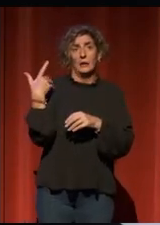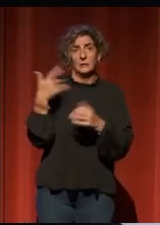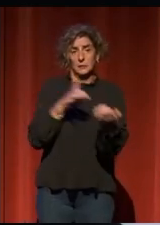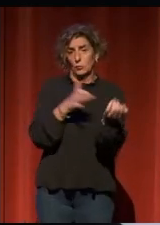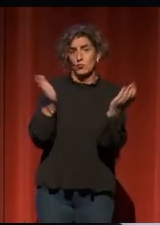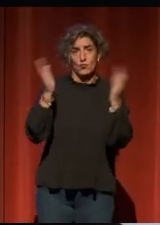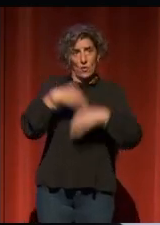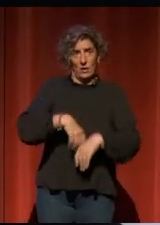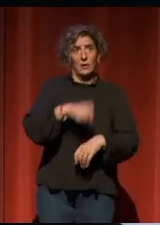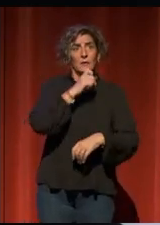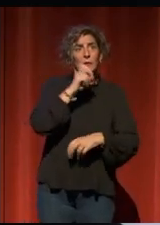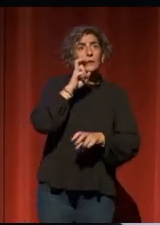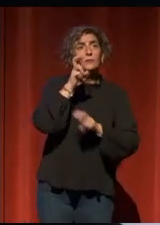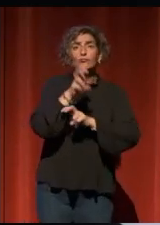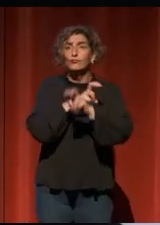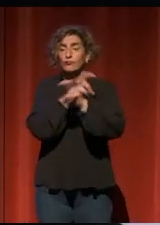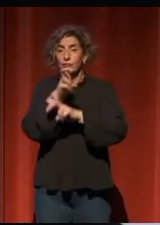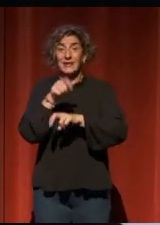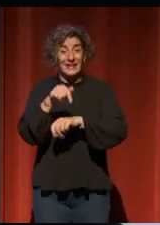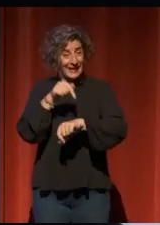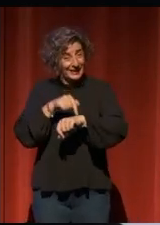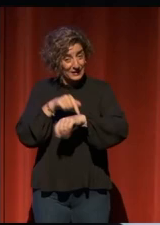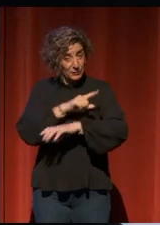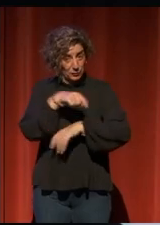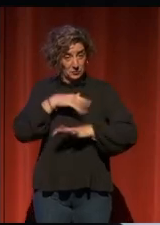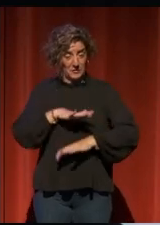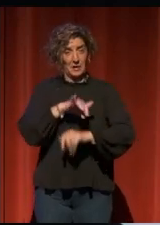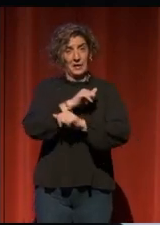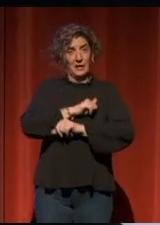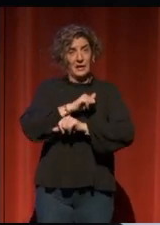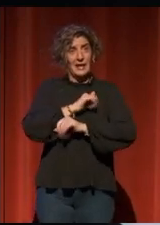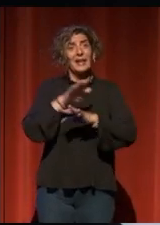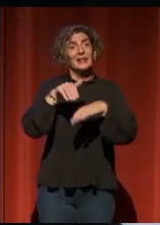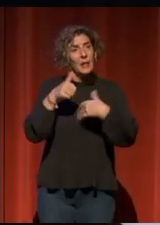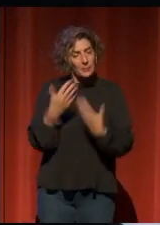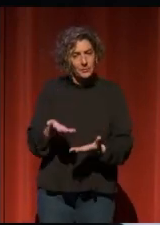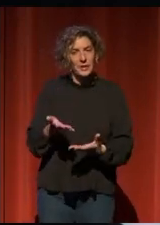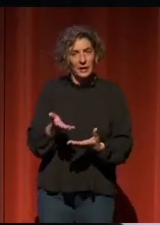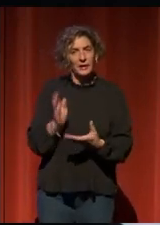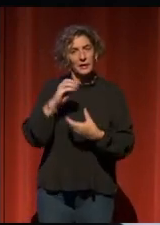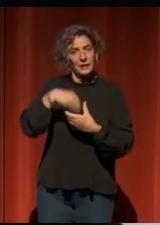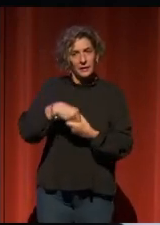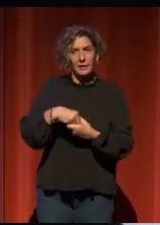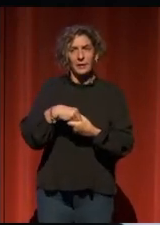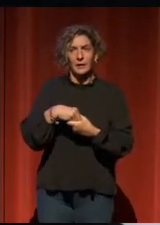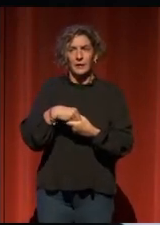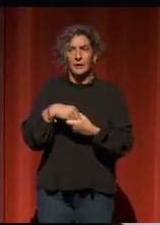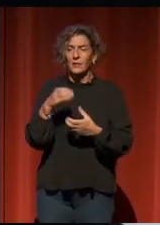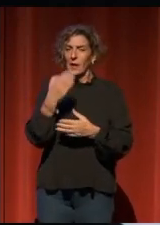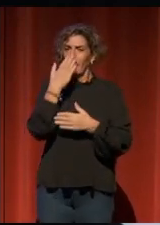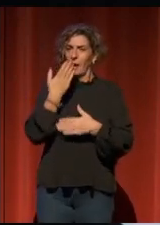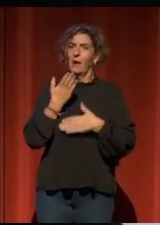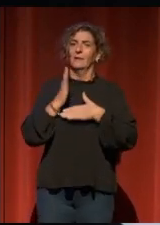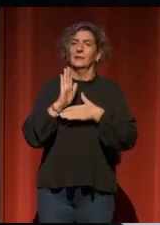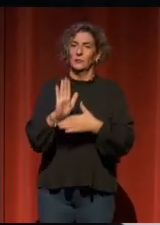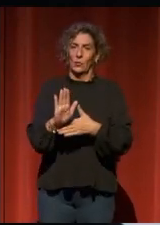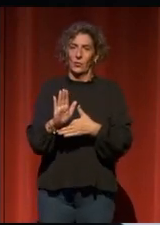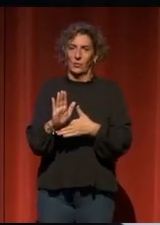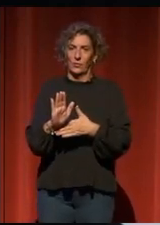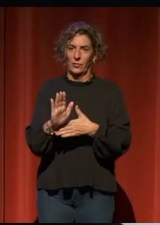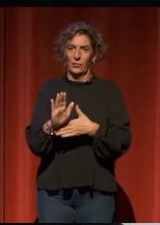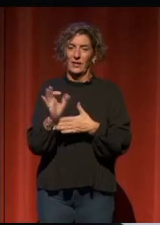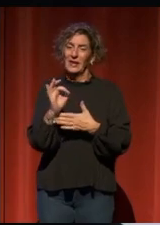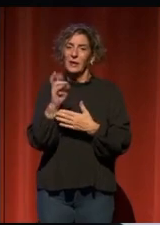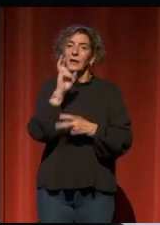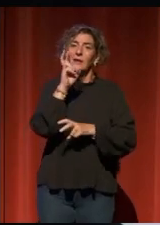ese tiempo de espera formaba parte también de la lentitud que pide la búsqueda